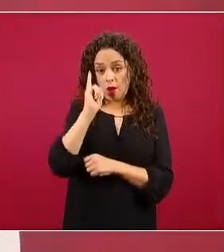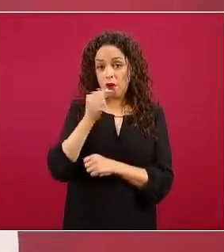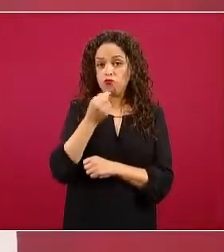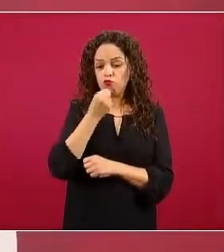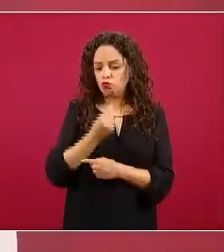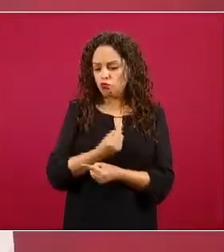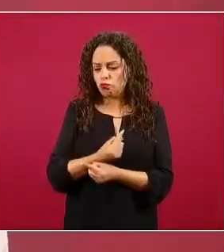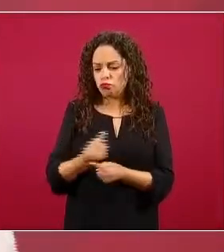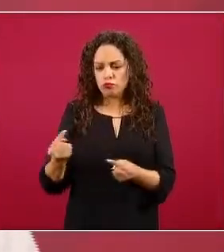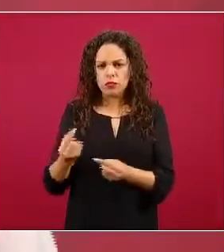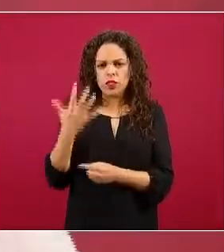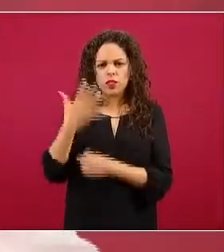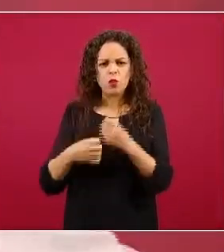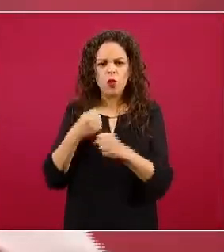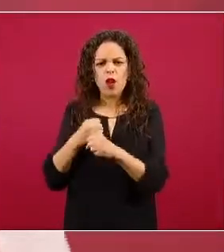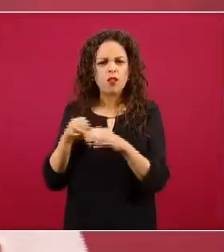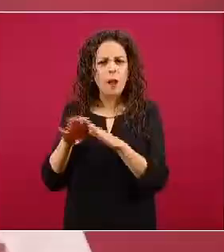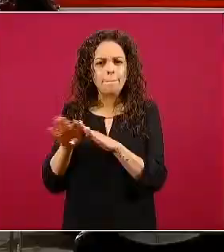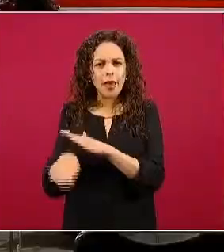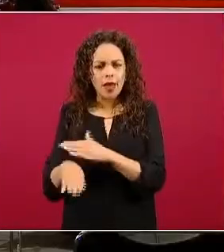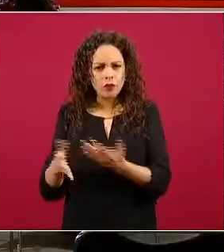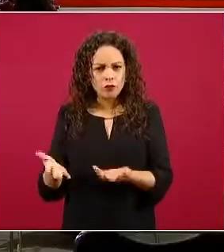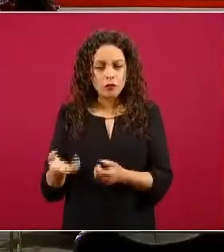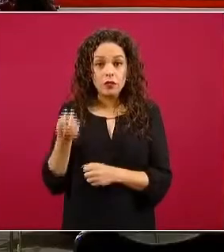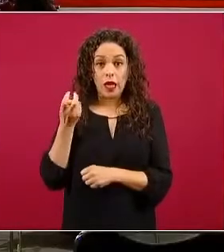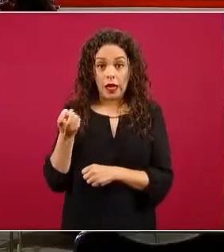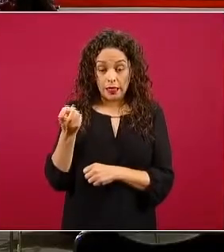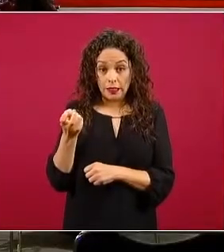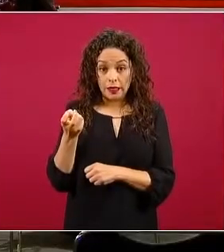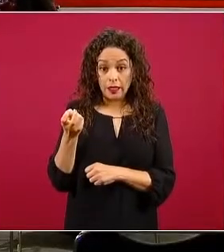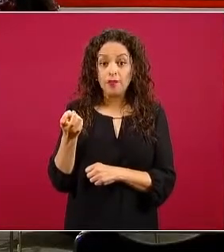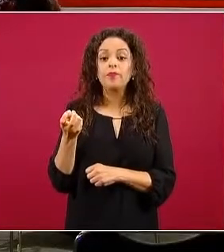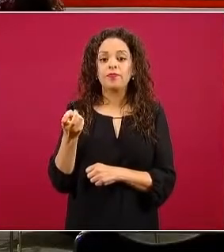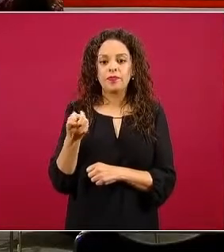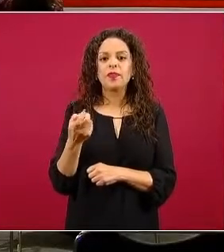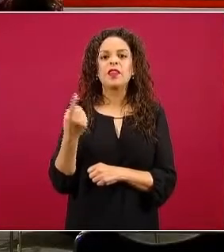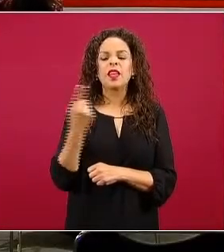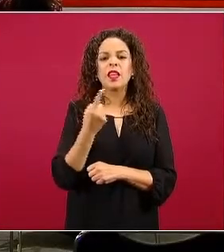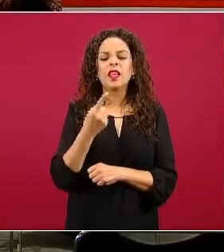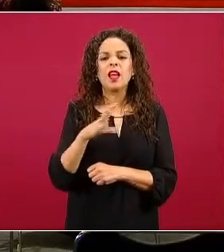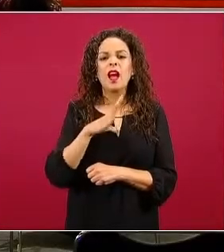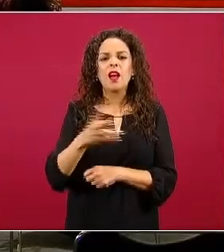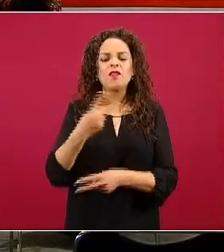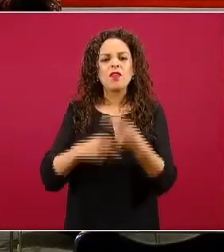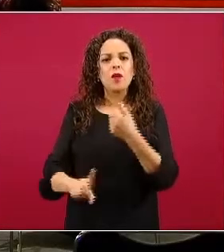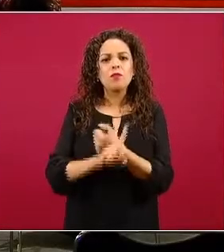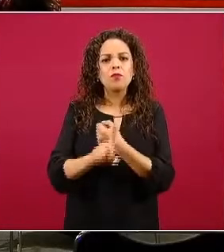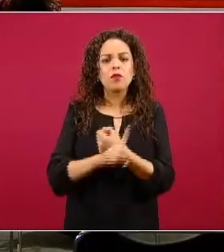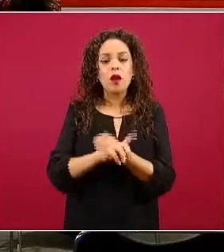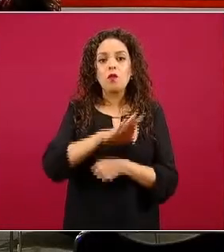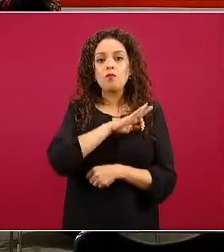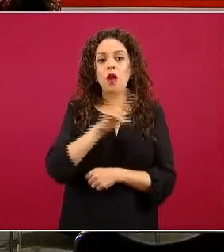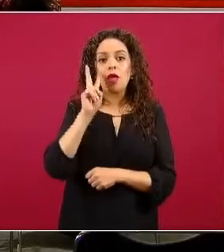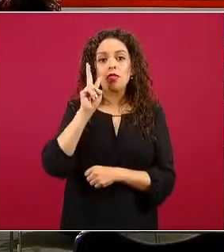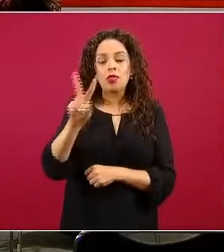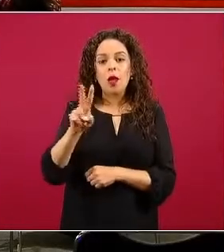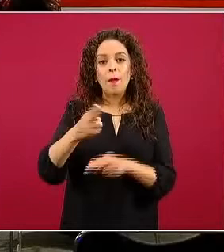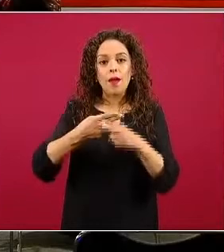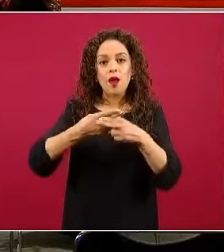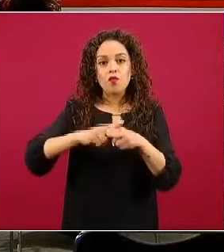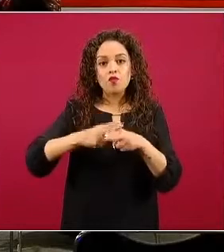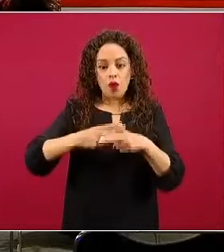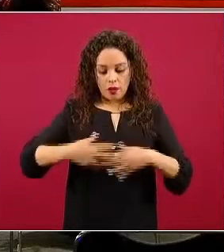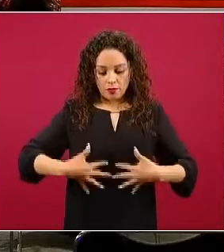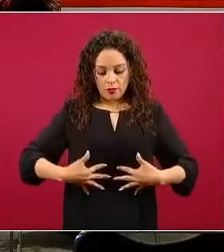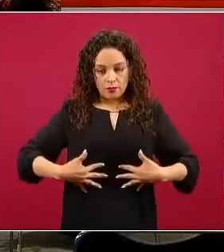años, en donde la propia deshidratación les hace que se les vean sus costillitas del